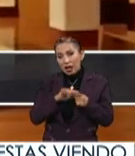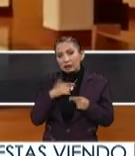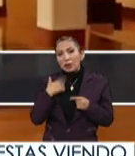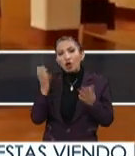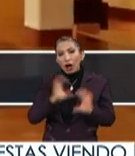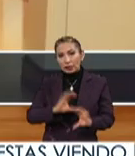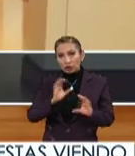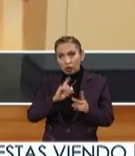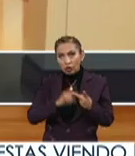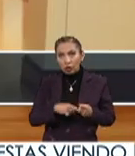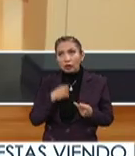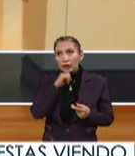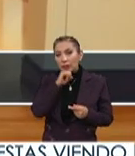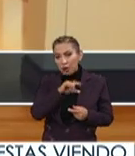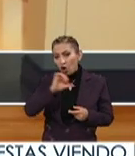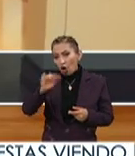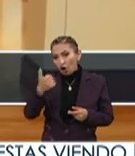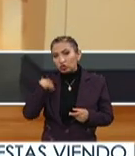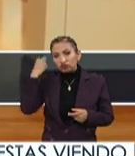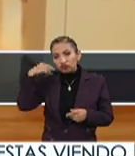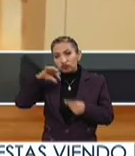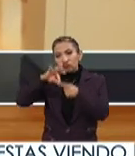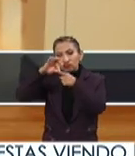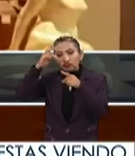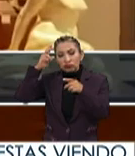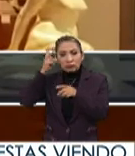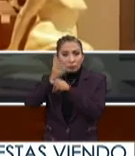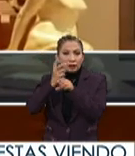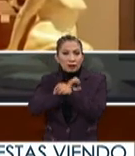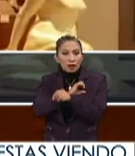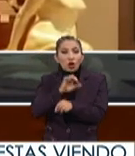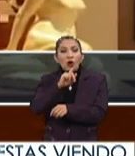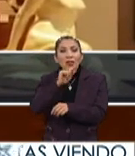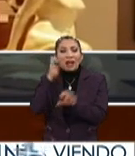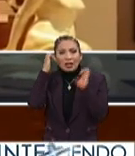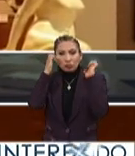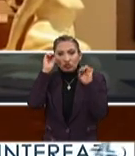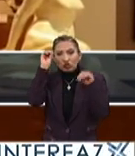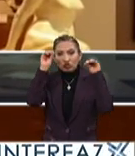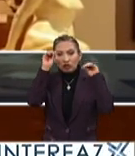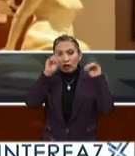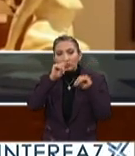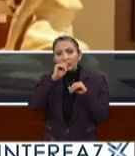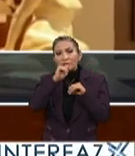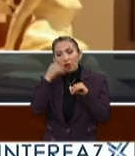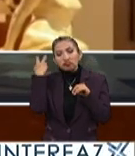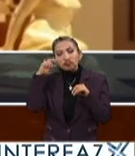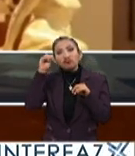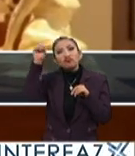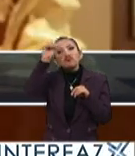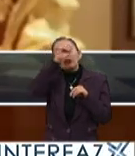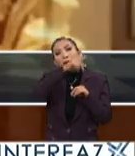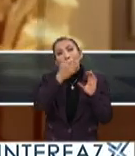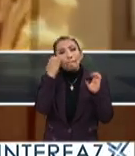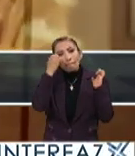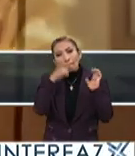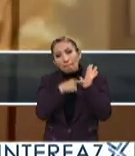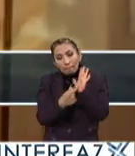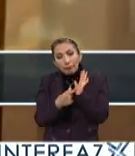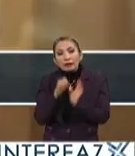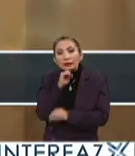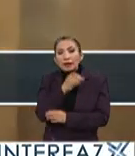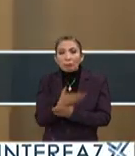Tendremos el concierto, pero también tendremos un recorrido con invitado especial. El curador de la exposición dará un recorrido por la muestra.